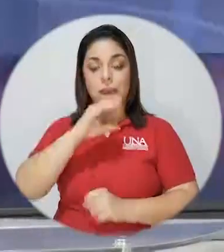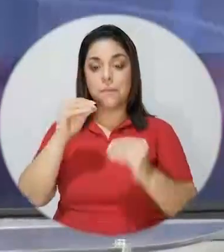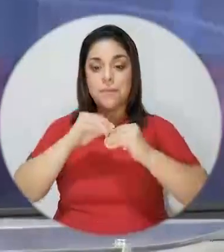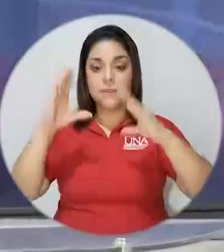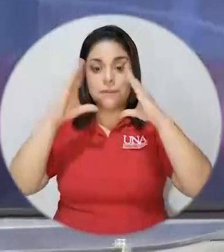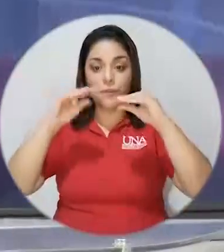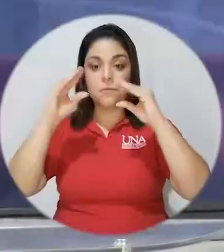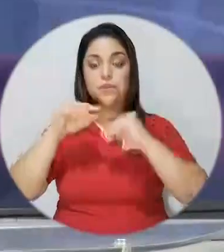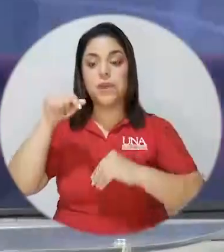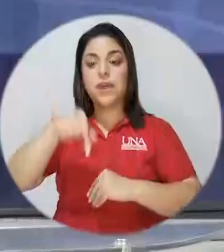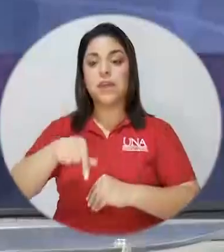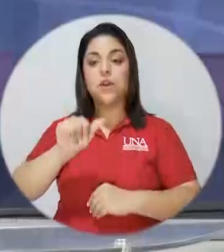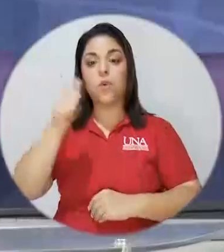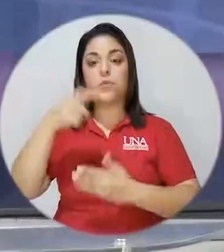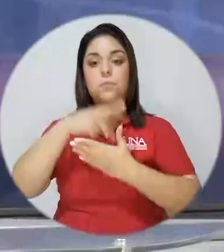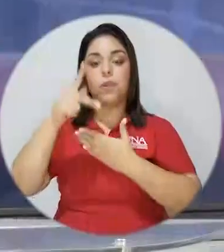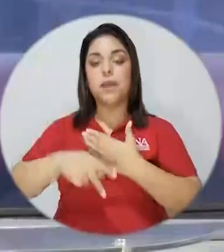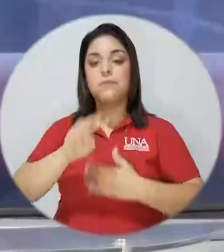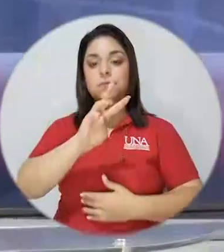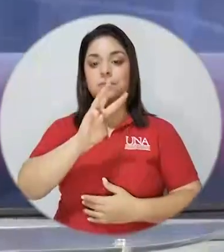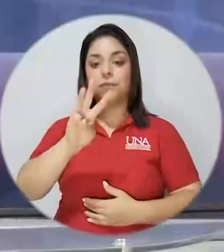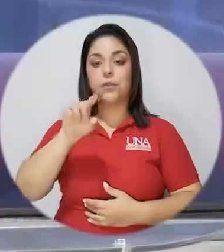más información sobre este y otros programas en